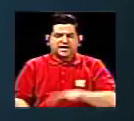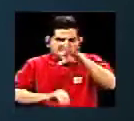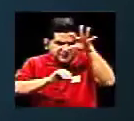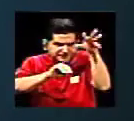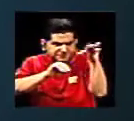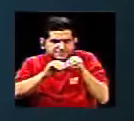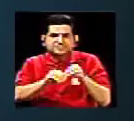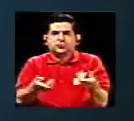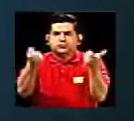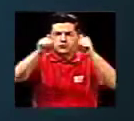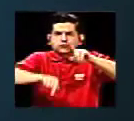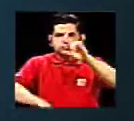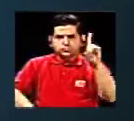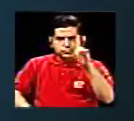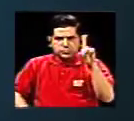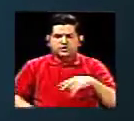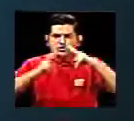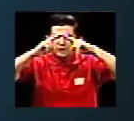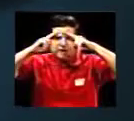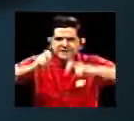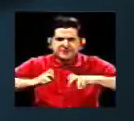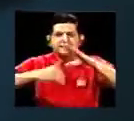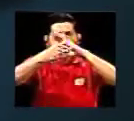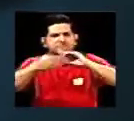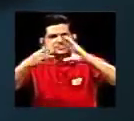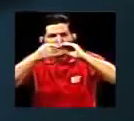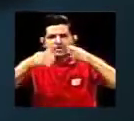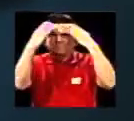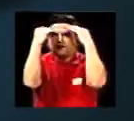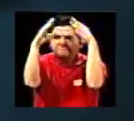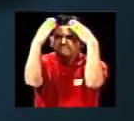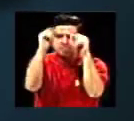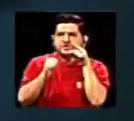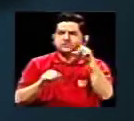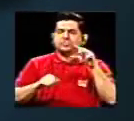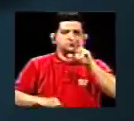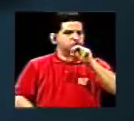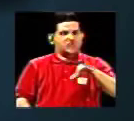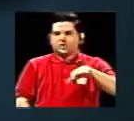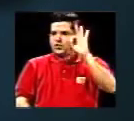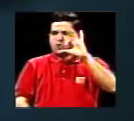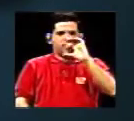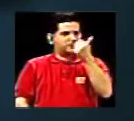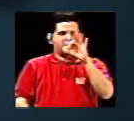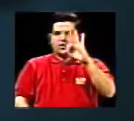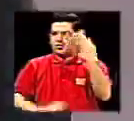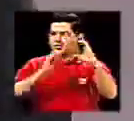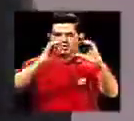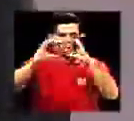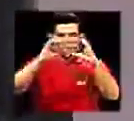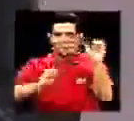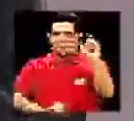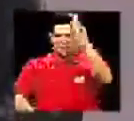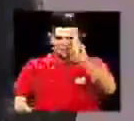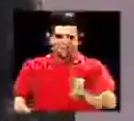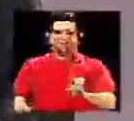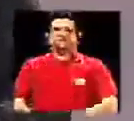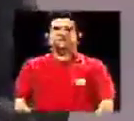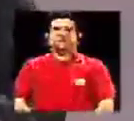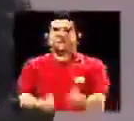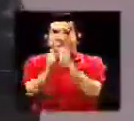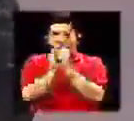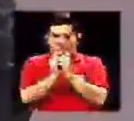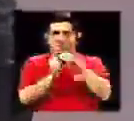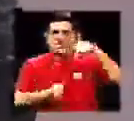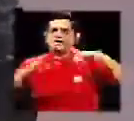ocurrió este domingo con análisis, crónicas y reportajes que usted no encontrará en ningún otro medio en Costa Rica. Nos